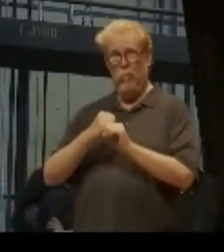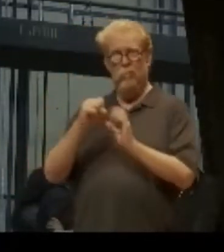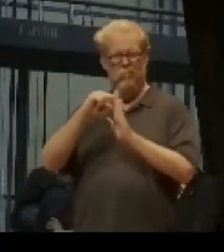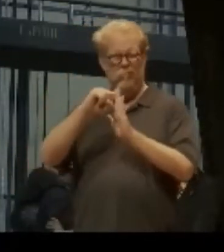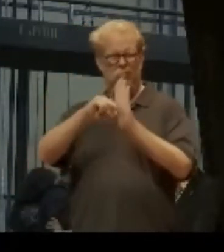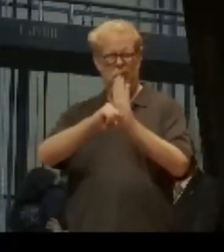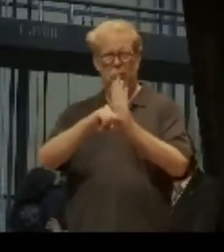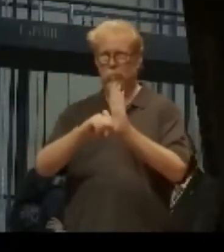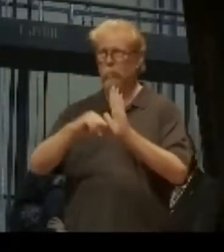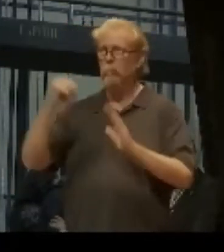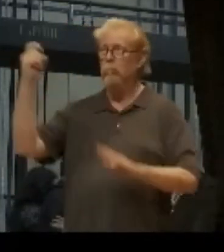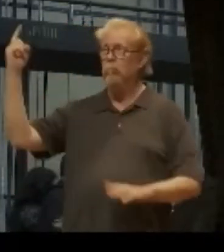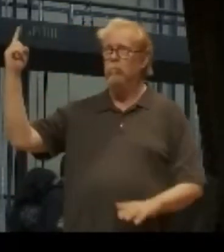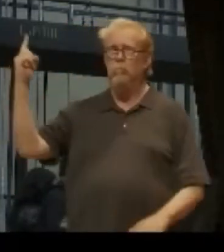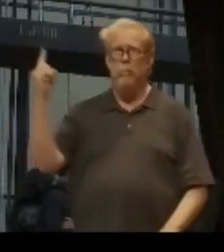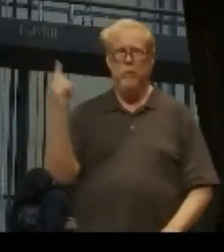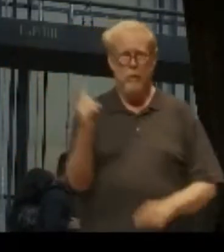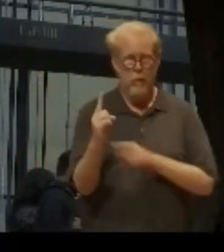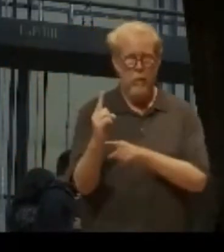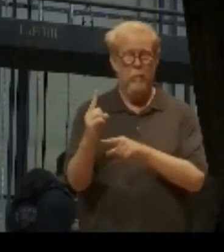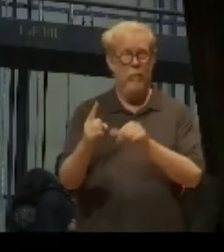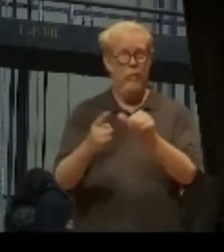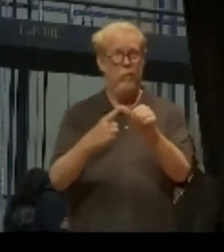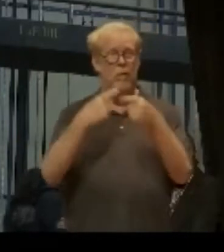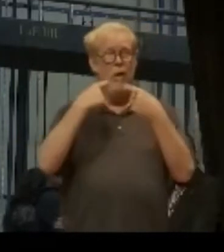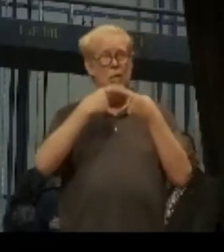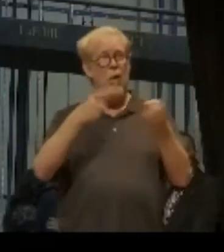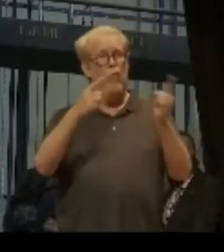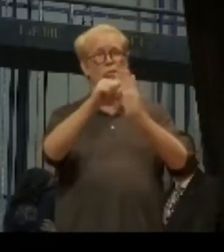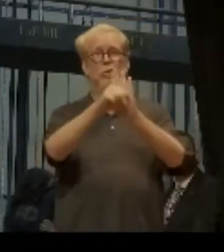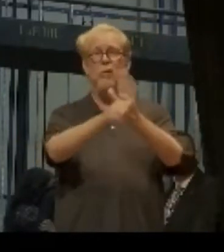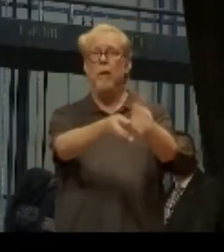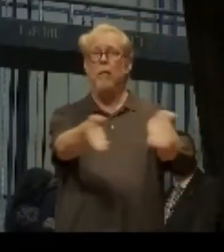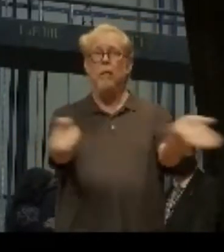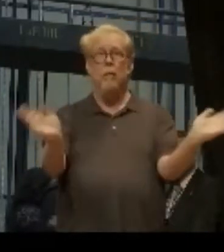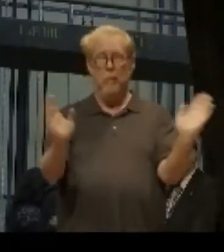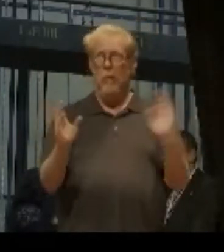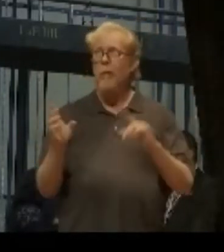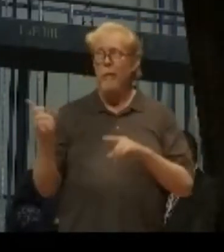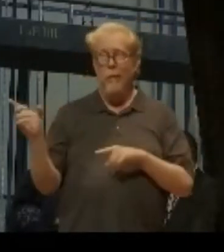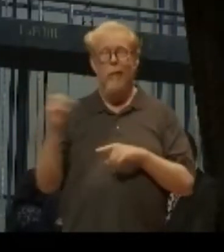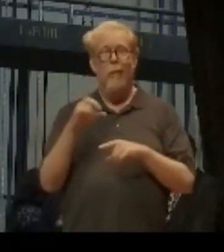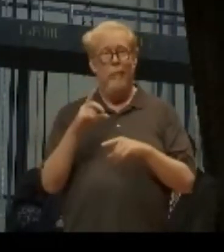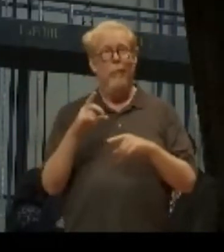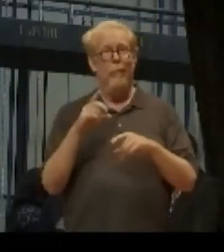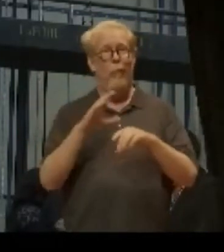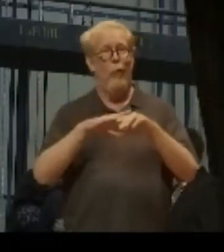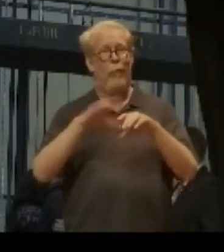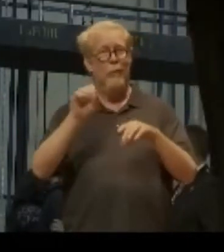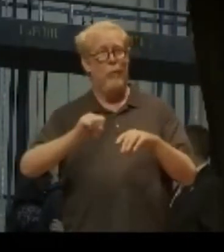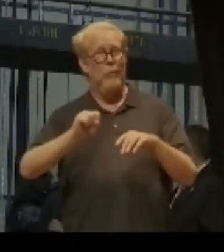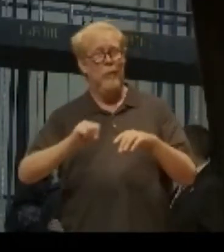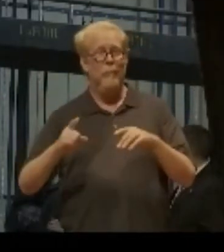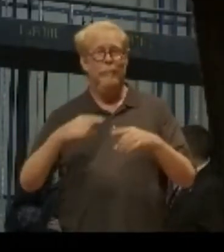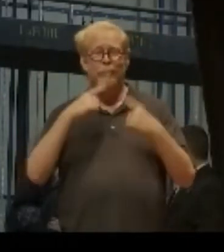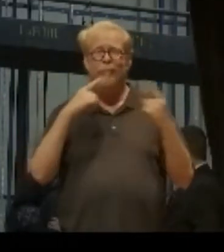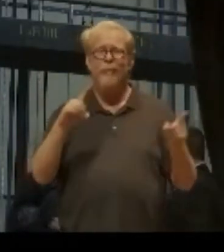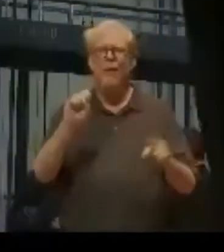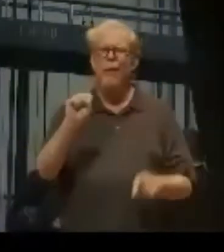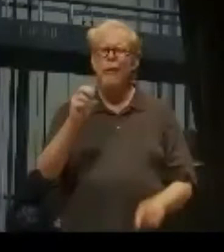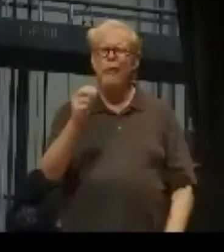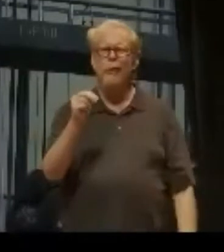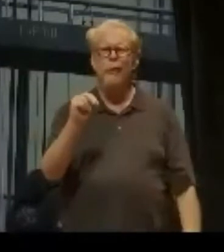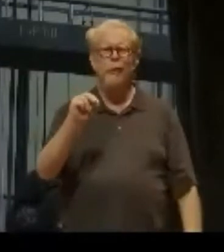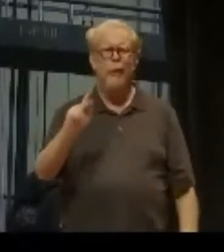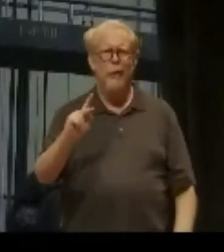del 2019, y se anunciaron los resultados en Schenck Elementary